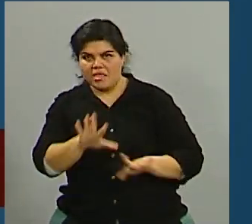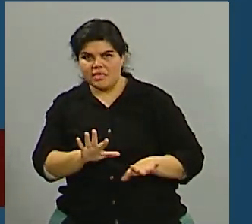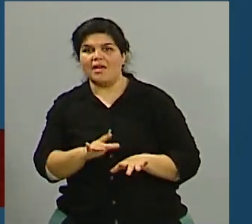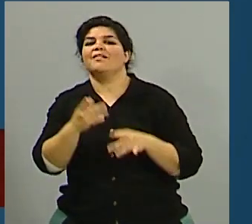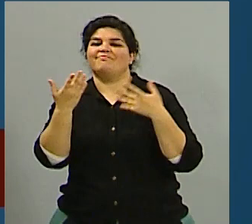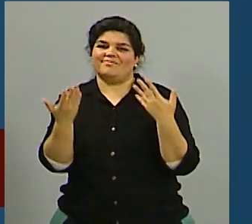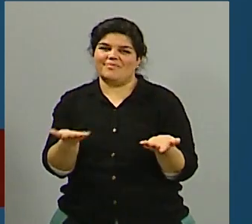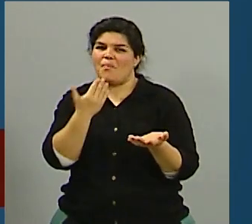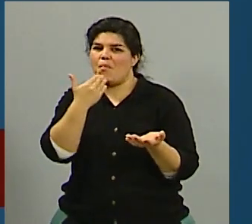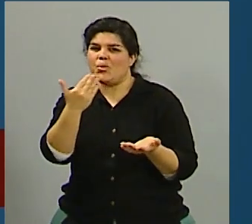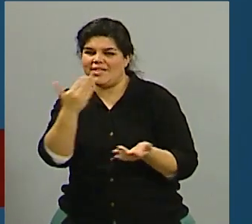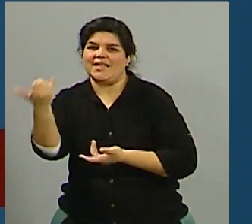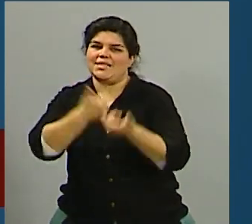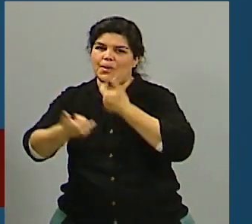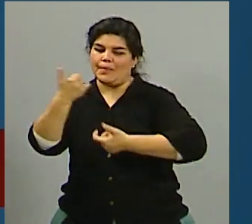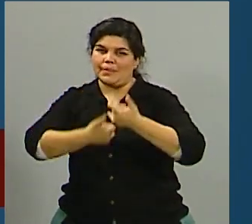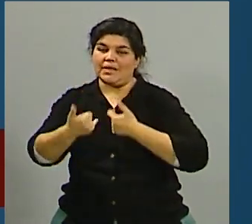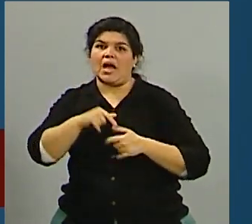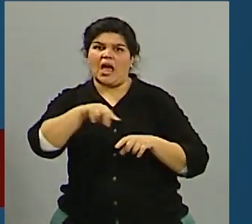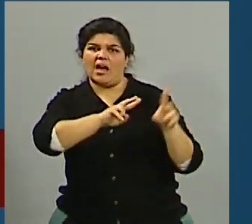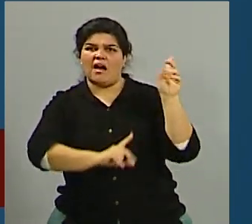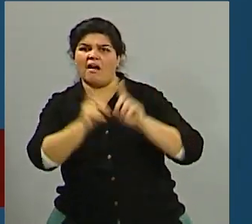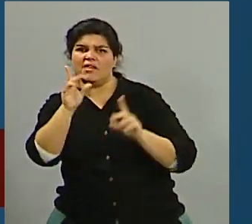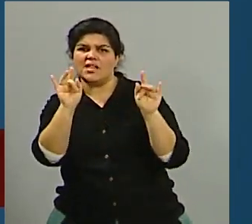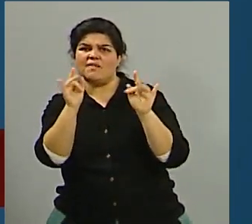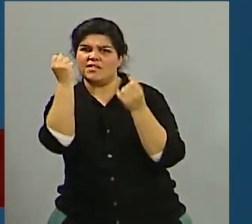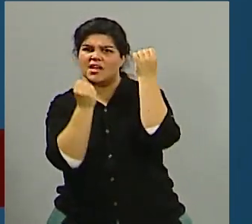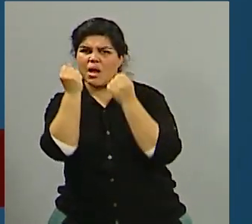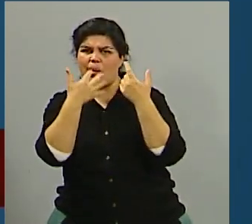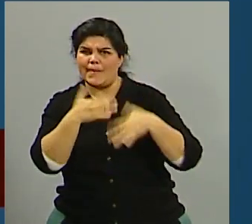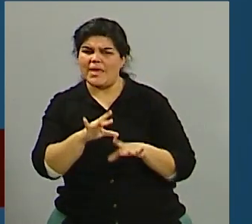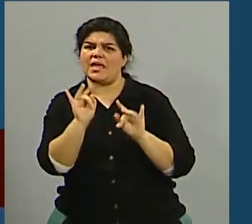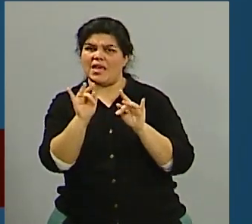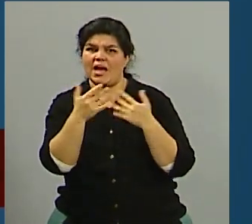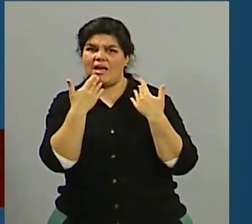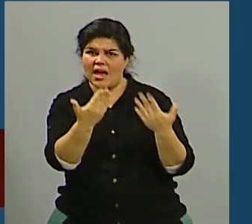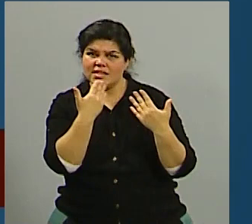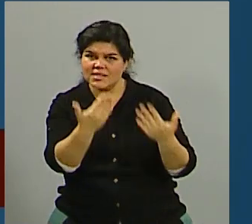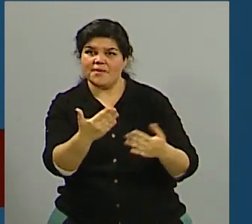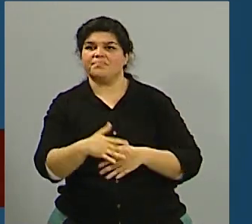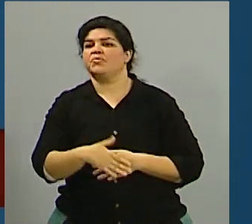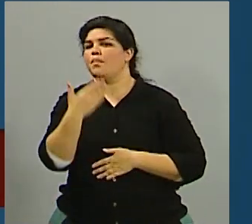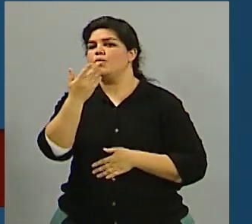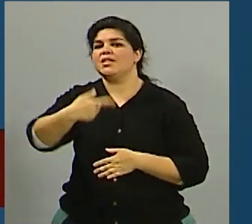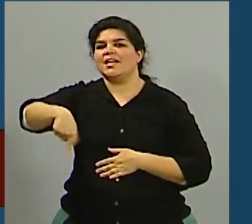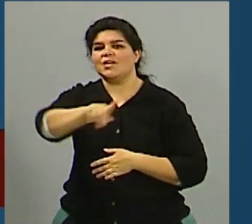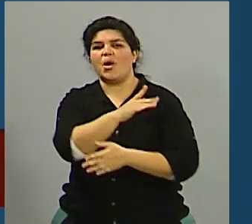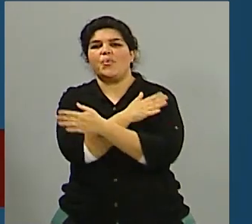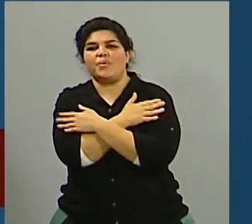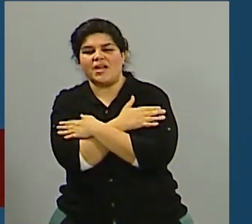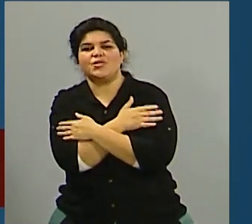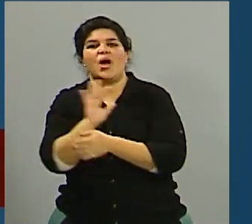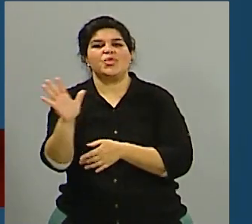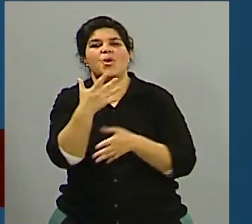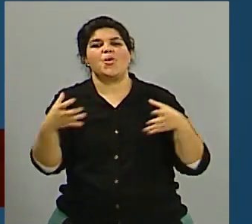bueno, tenemos que decir que a veces nos cuesta bastante. Muchísimas gracias, Karina. No, por favor, ustedes, gracias por la convocatoria. Un abrazo muy grande para vos y todo